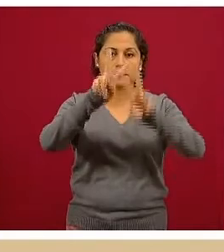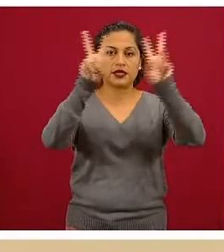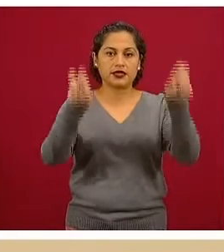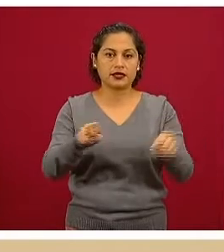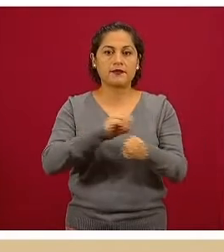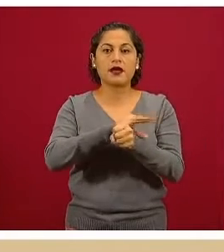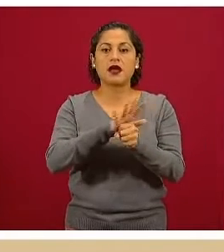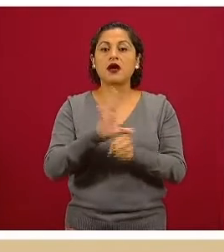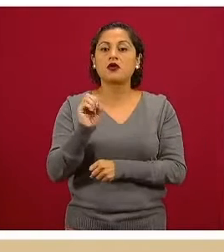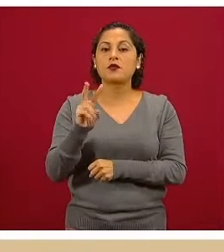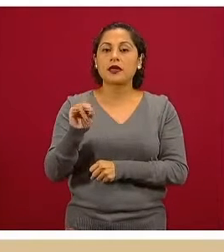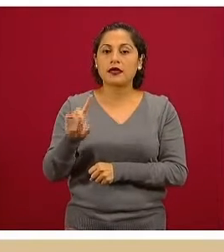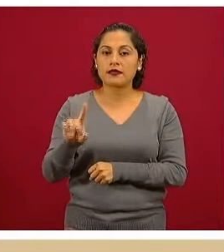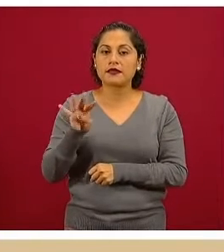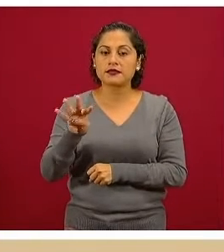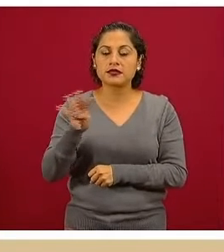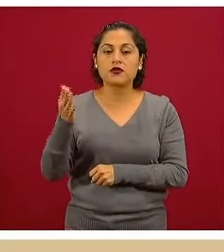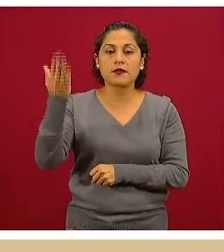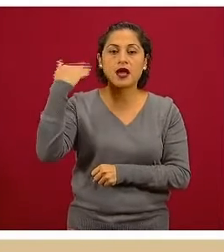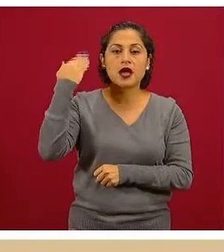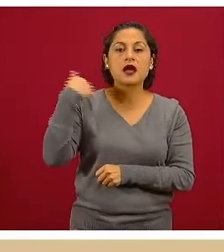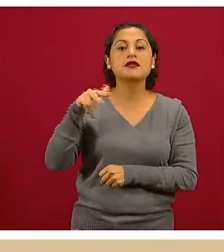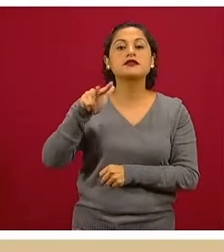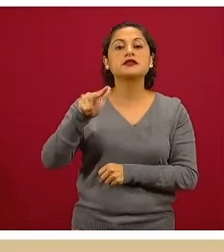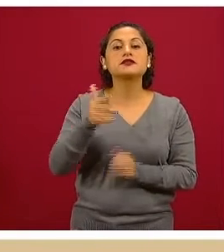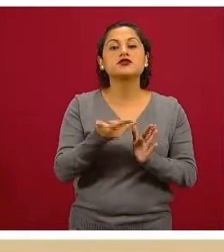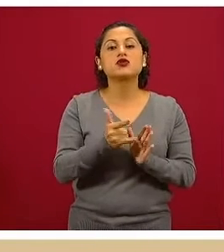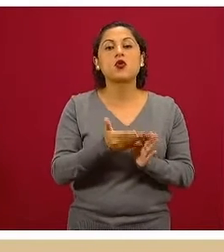creo que sigue siendo algo muy grave.